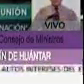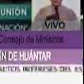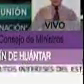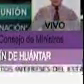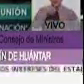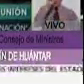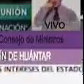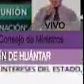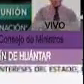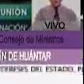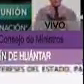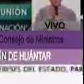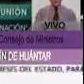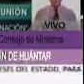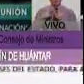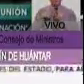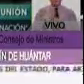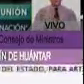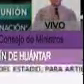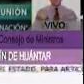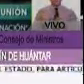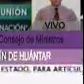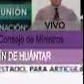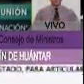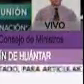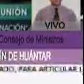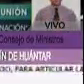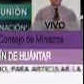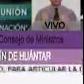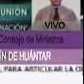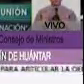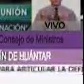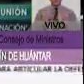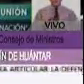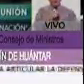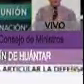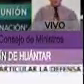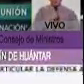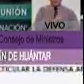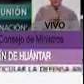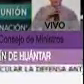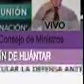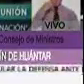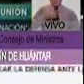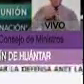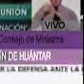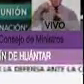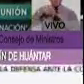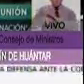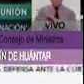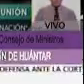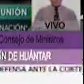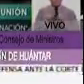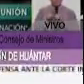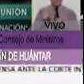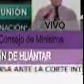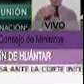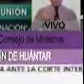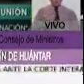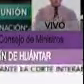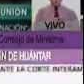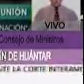al Perú con este tipo de circunstancias. Quisiéramos lamentar realmente profundamente a nombre del